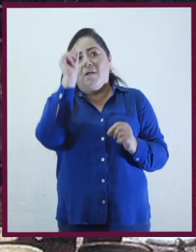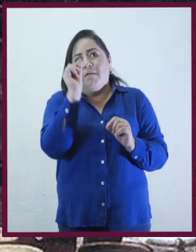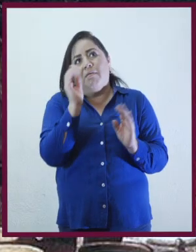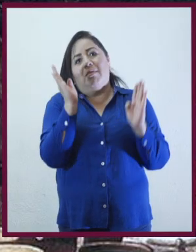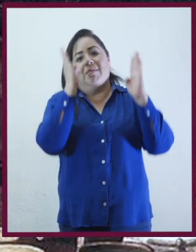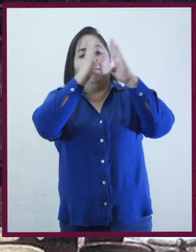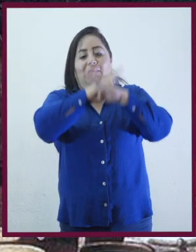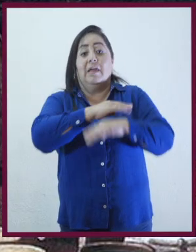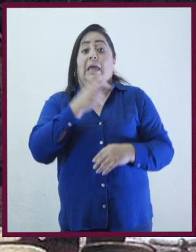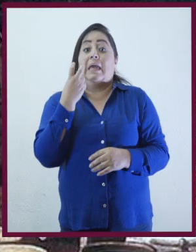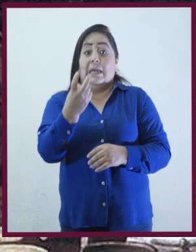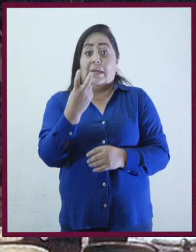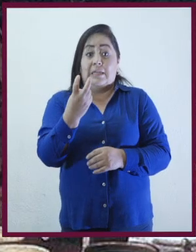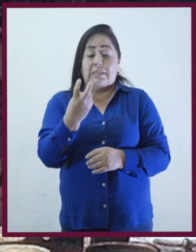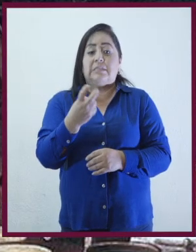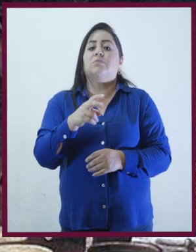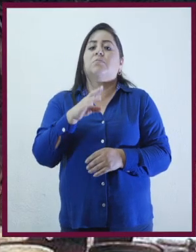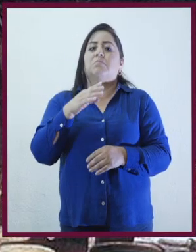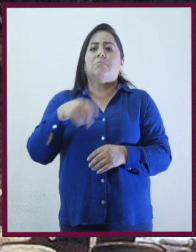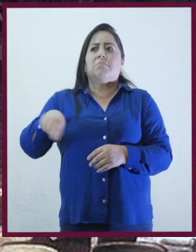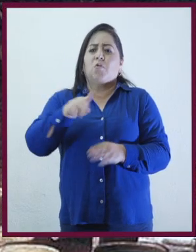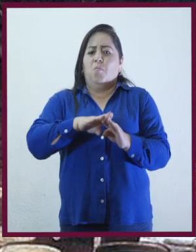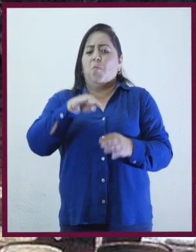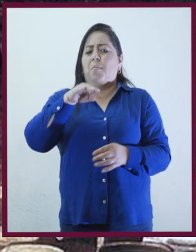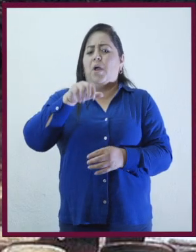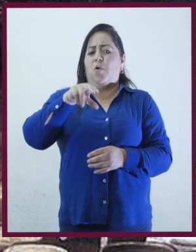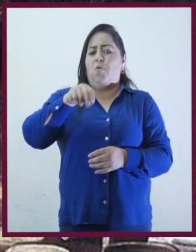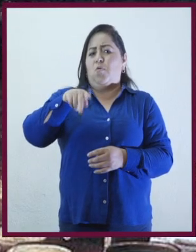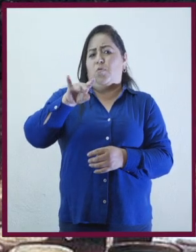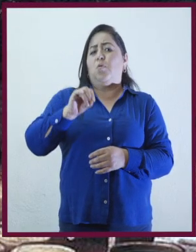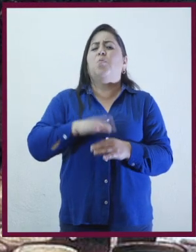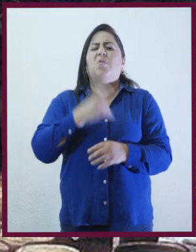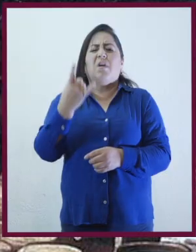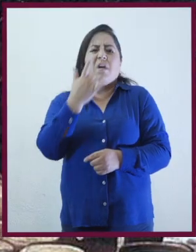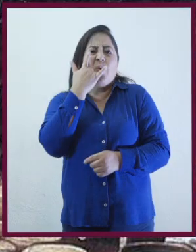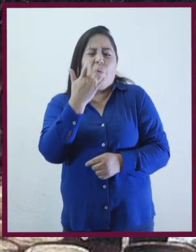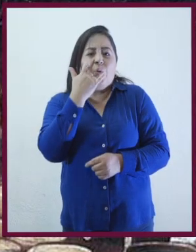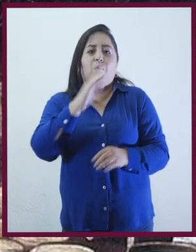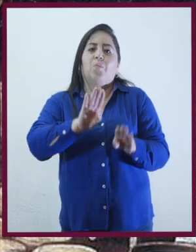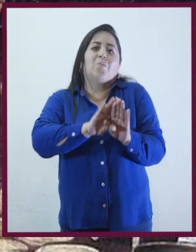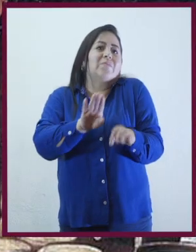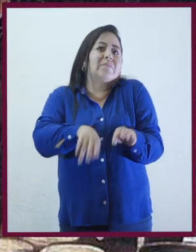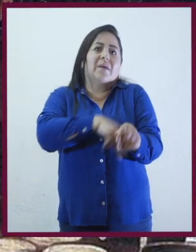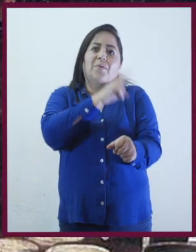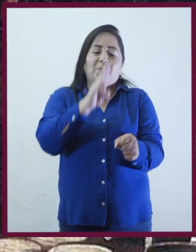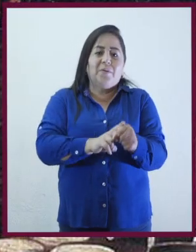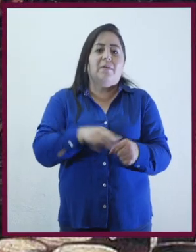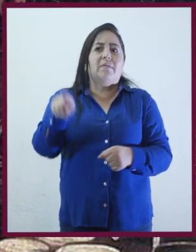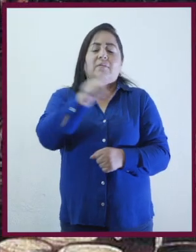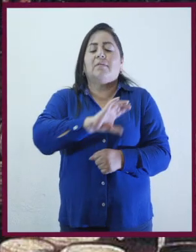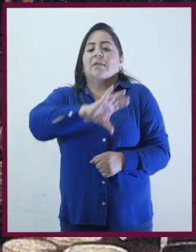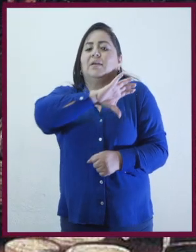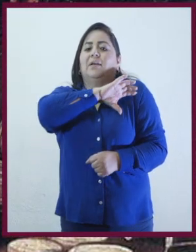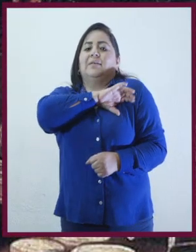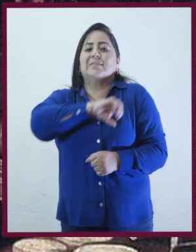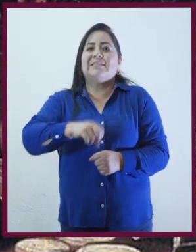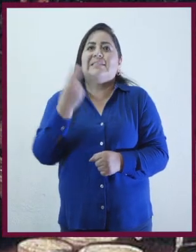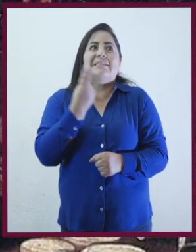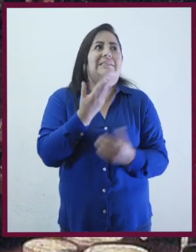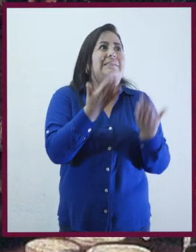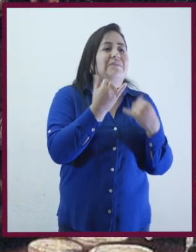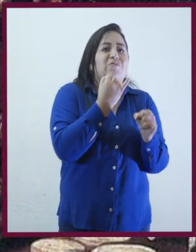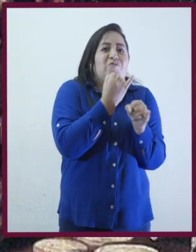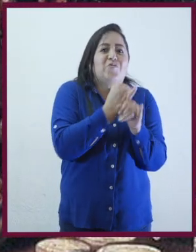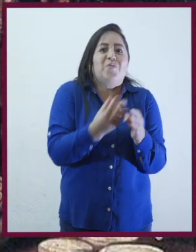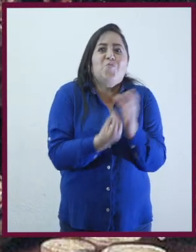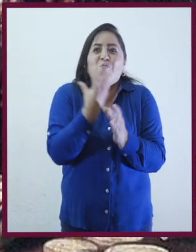el tiempo. Esto le caía muy bien a Menocchio, porque era curioso por naturaleza. Le encantaba conseguir información